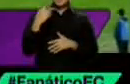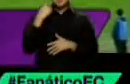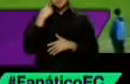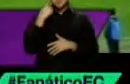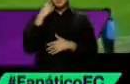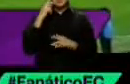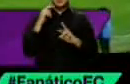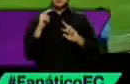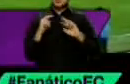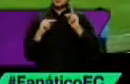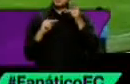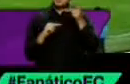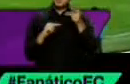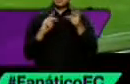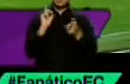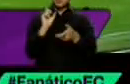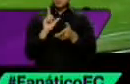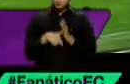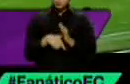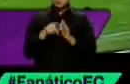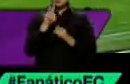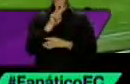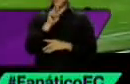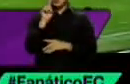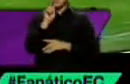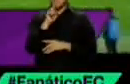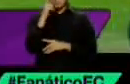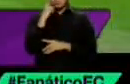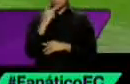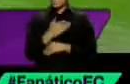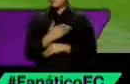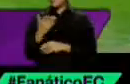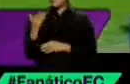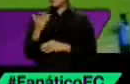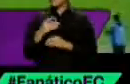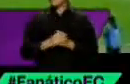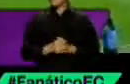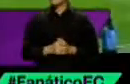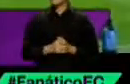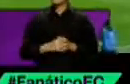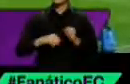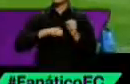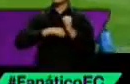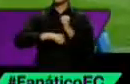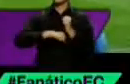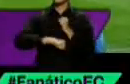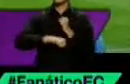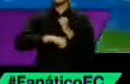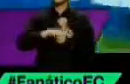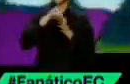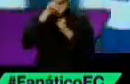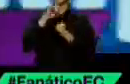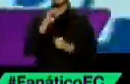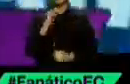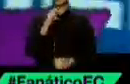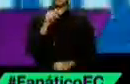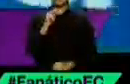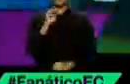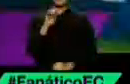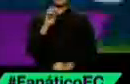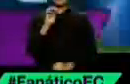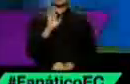en ventaja al minuto 21, gracias al tanto de Jonathan de la